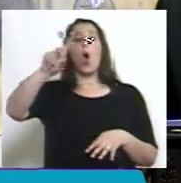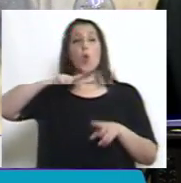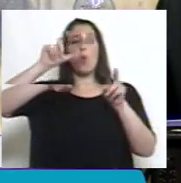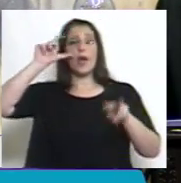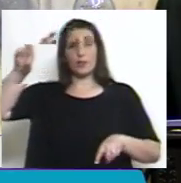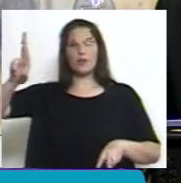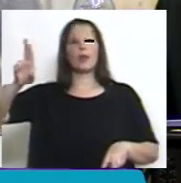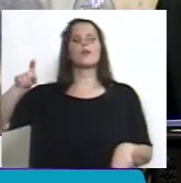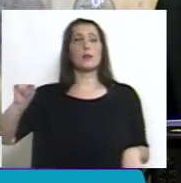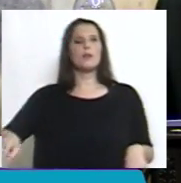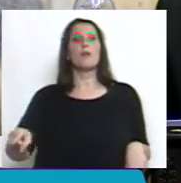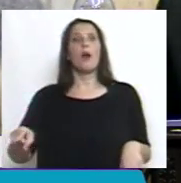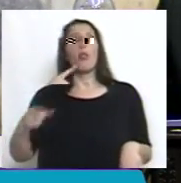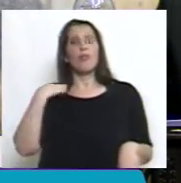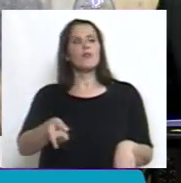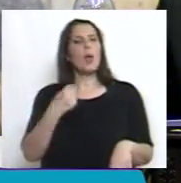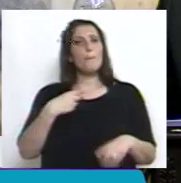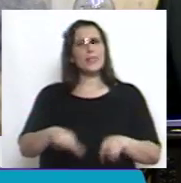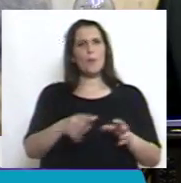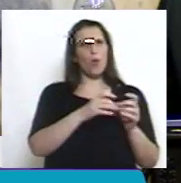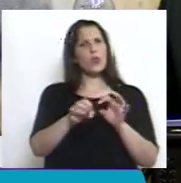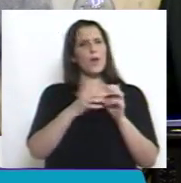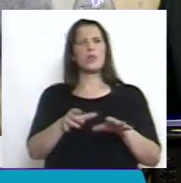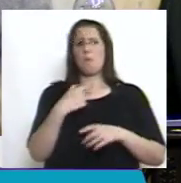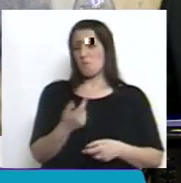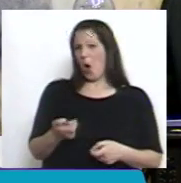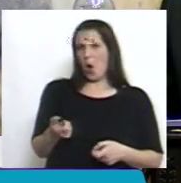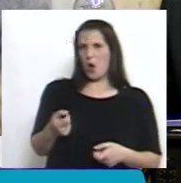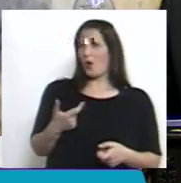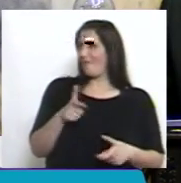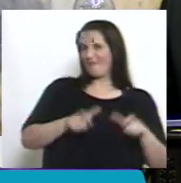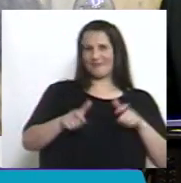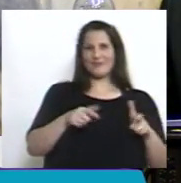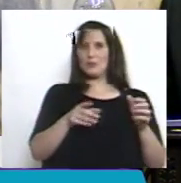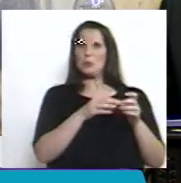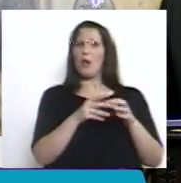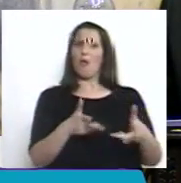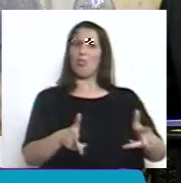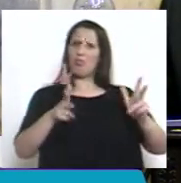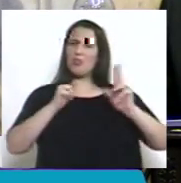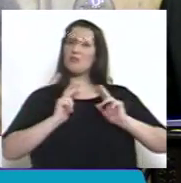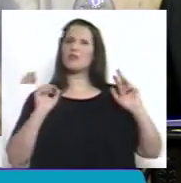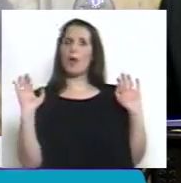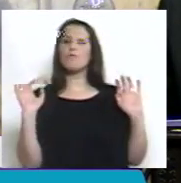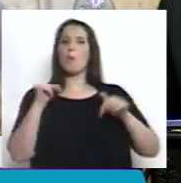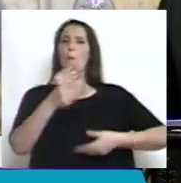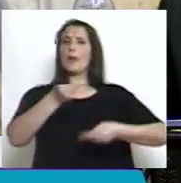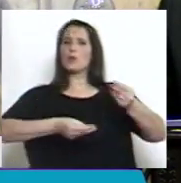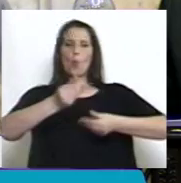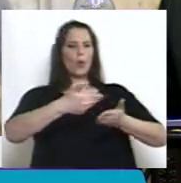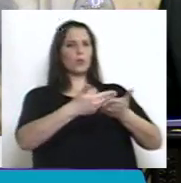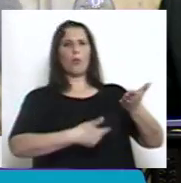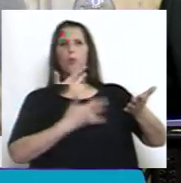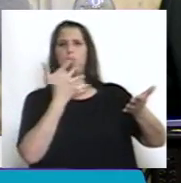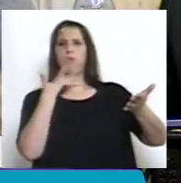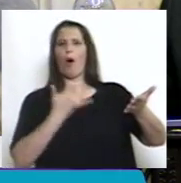Cuando empezamos este debate, éramos unos poquitos acá, se nos dijo que este presupuesto era una pinturita, ¿no? Que